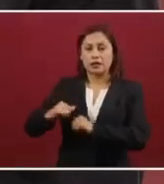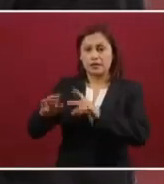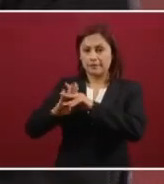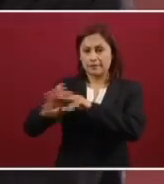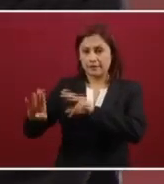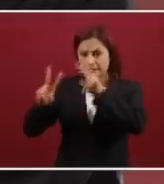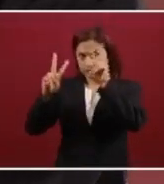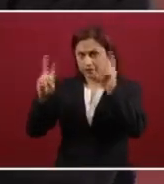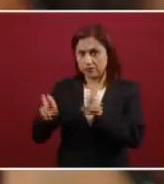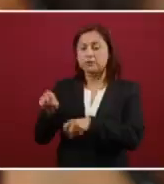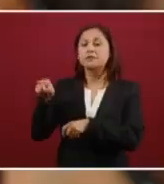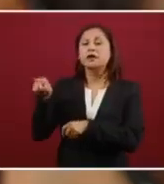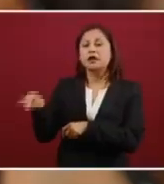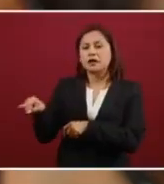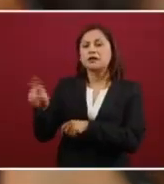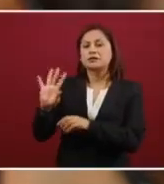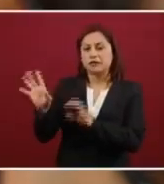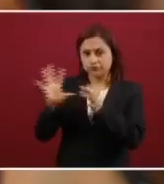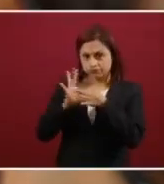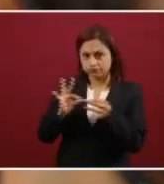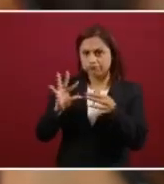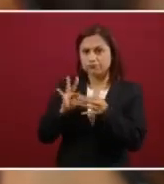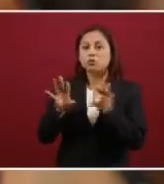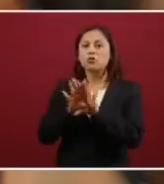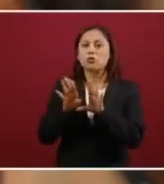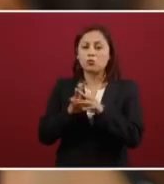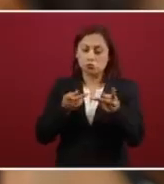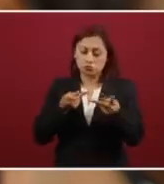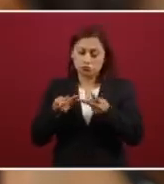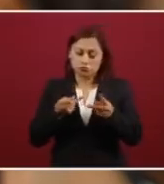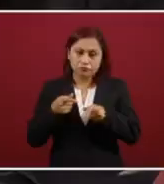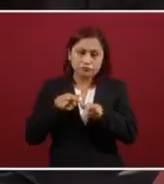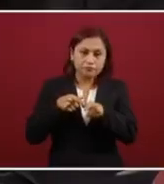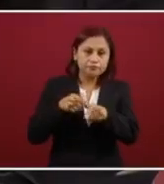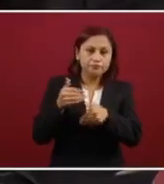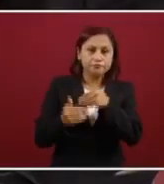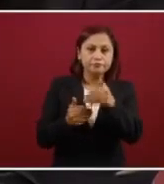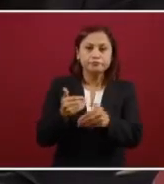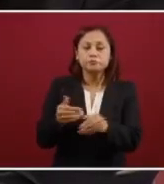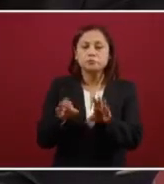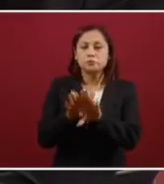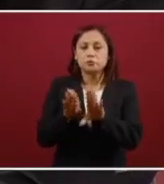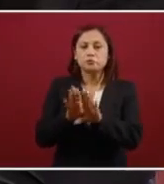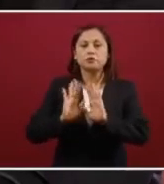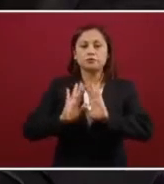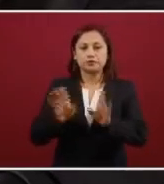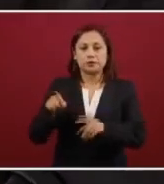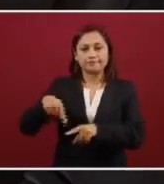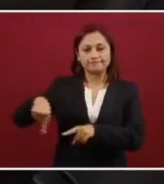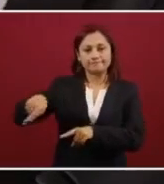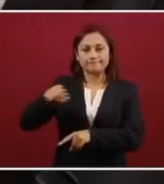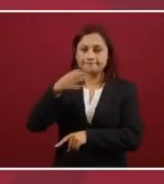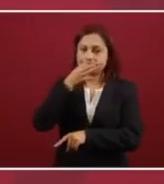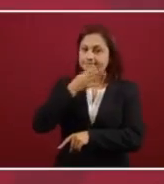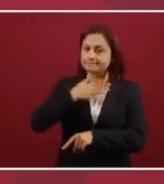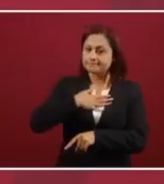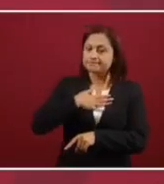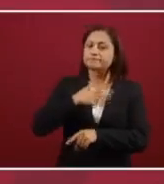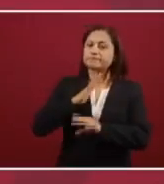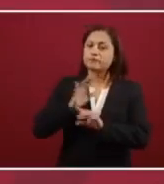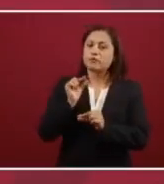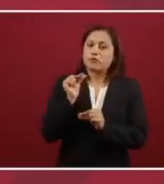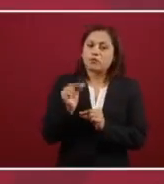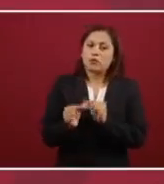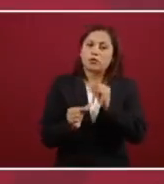Unidos, aún no hay connacionales deportados. Se ha ido normalizando la